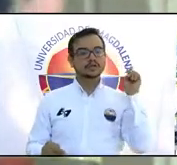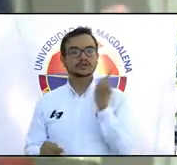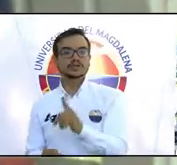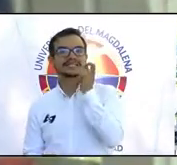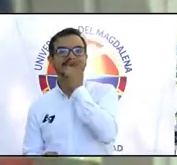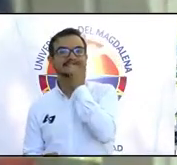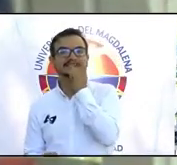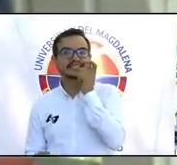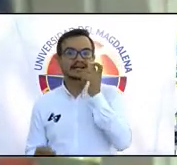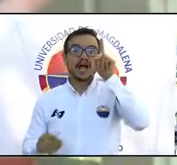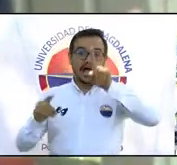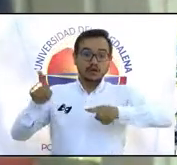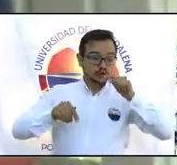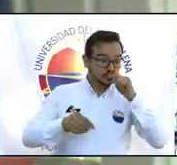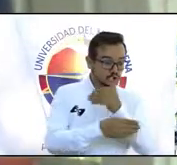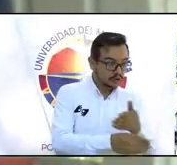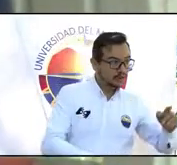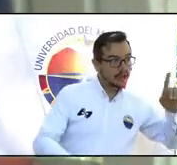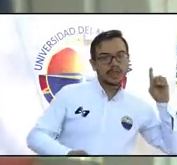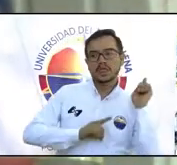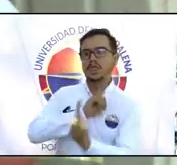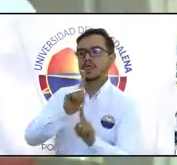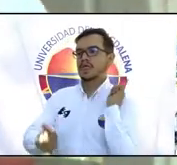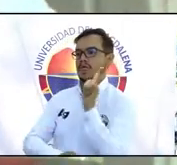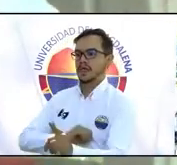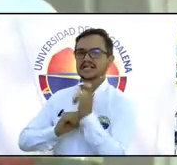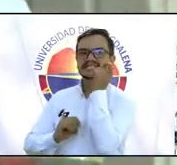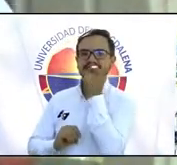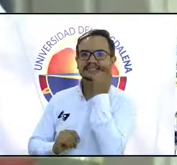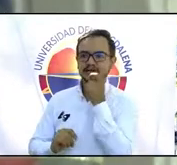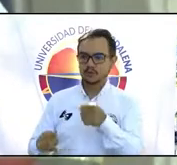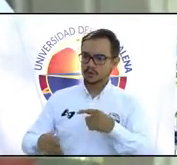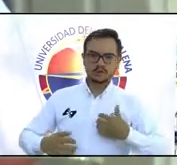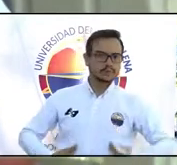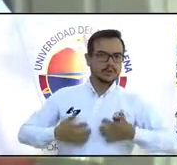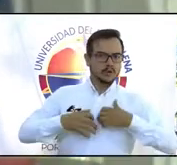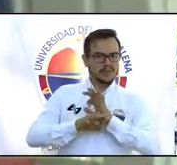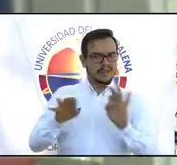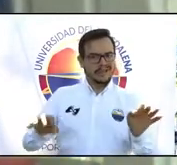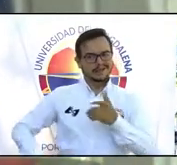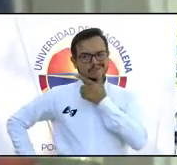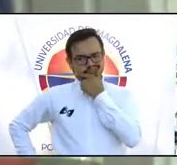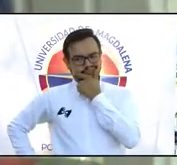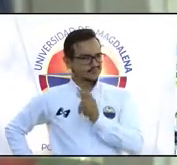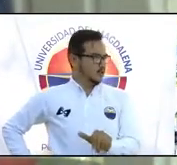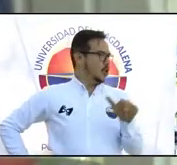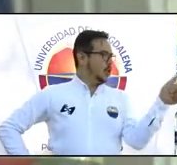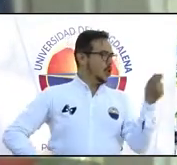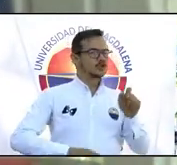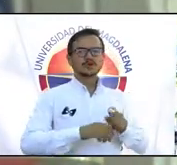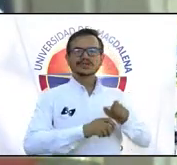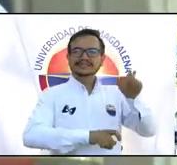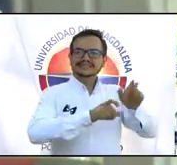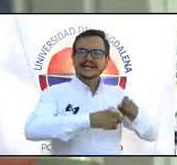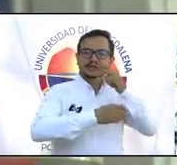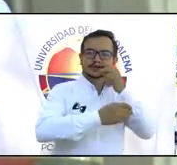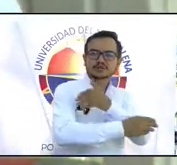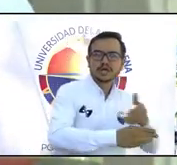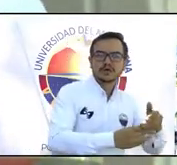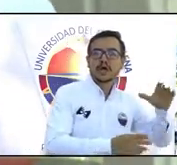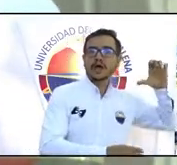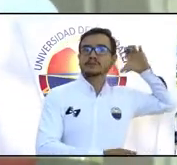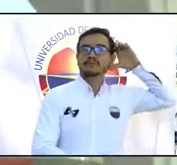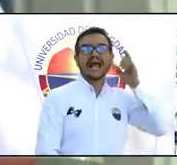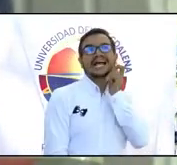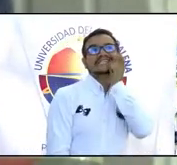bien ustedes y le enseñarán sus profesores para que no huyan despavoridos como suele suceder con todos los que fuimos niños y escuchamos el sonido aterrador de